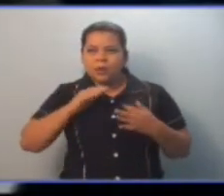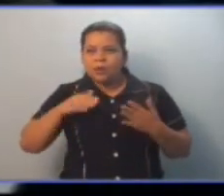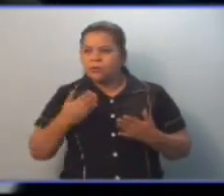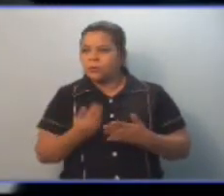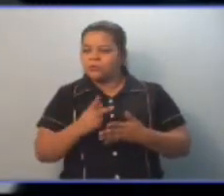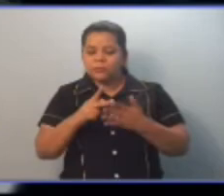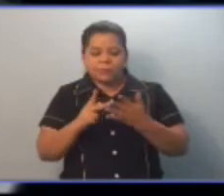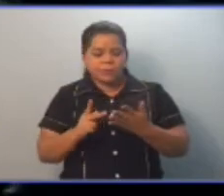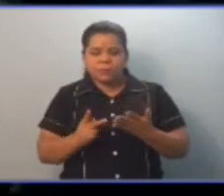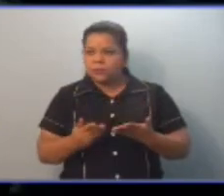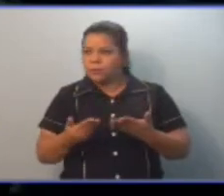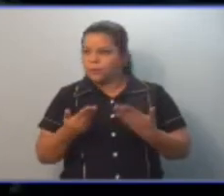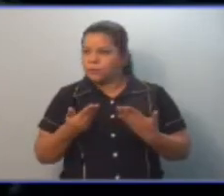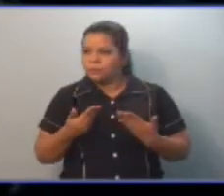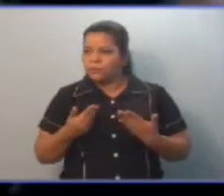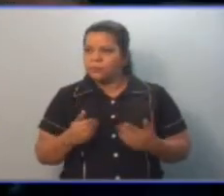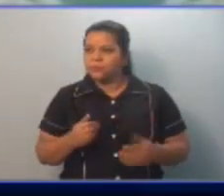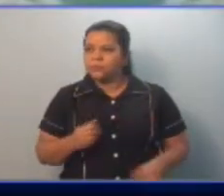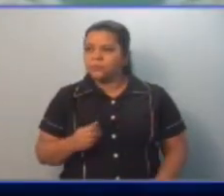principio?